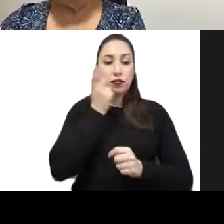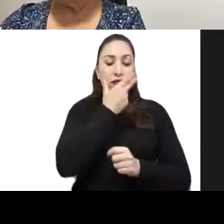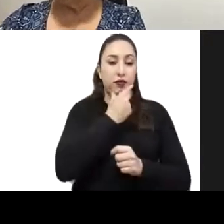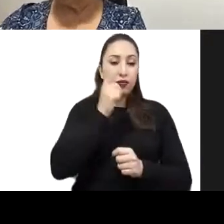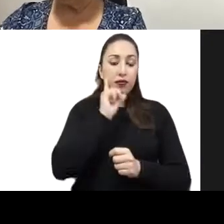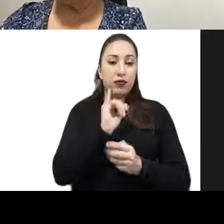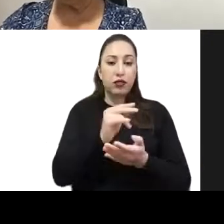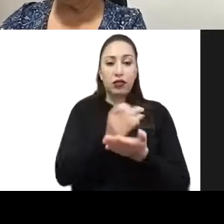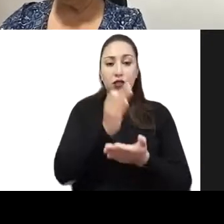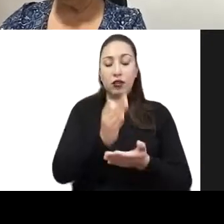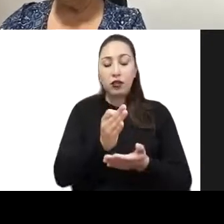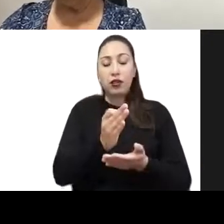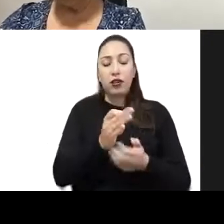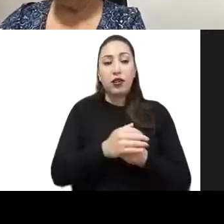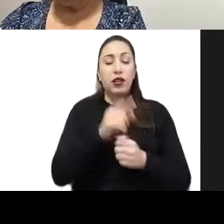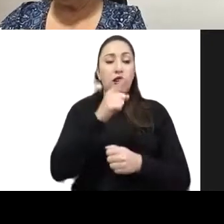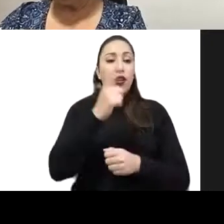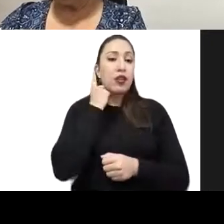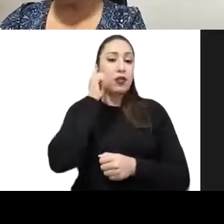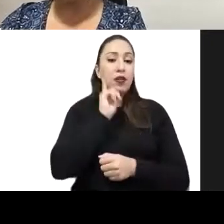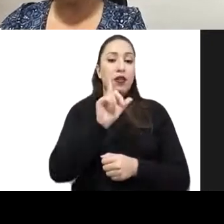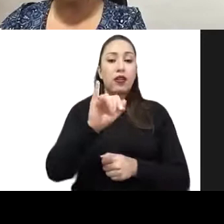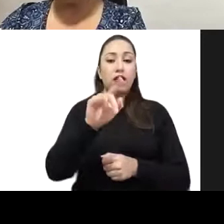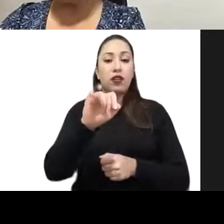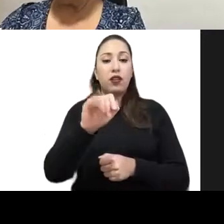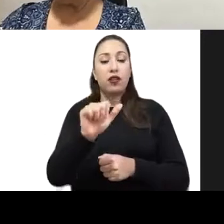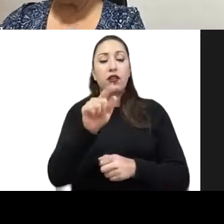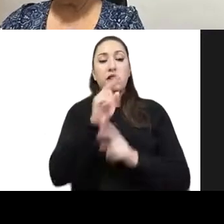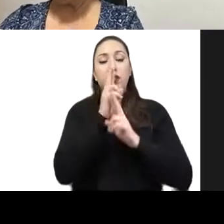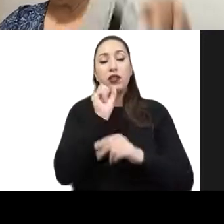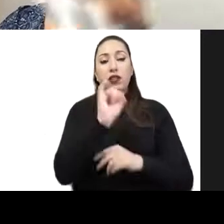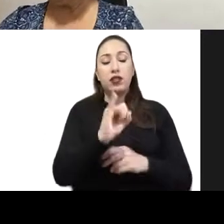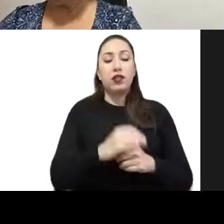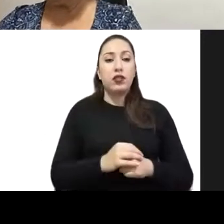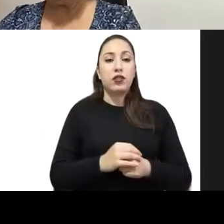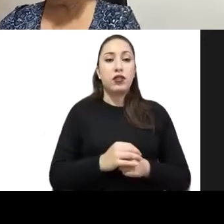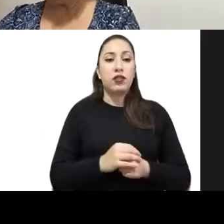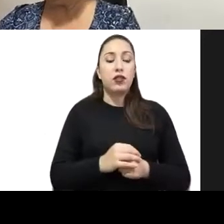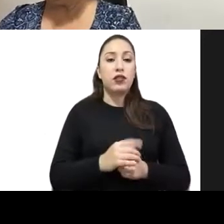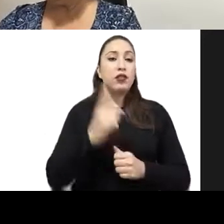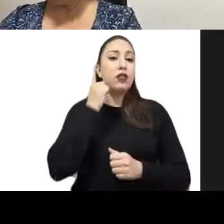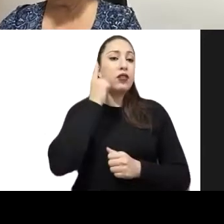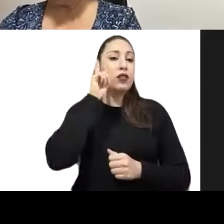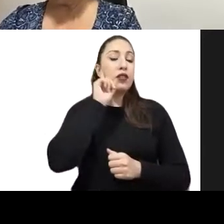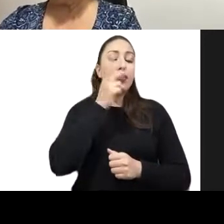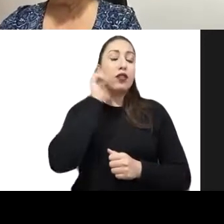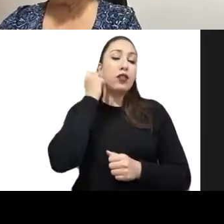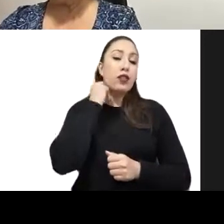nominal. Diputada Lilia María Sarmiento Gómez. Lilia María Sarmiento Gómez, a favor. Gracias. Diputada Eleazar Rubio